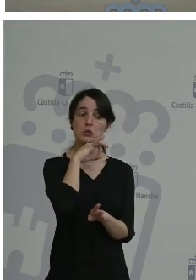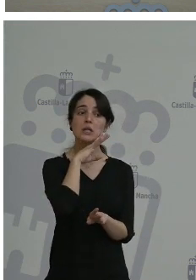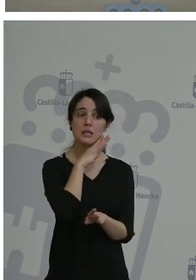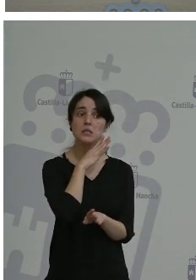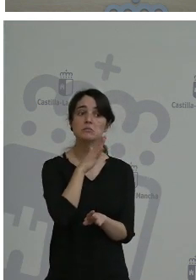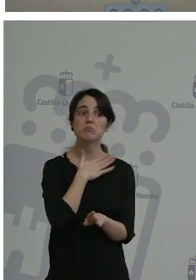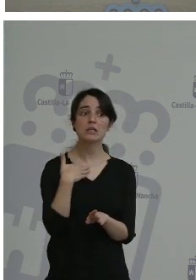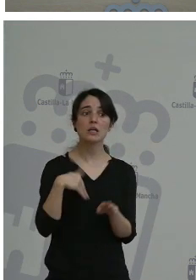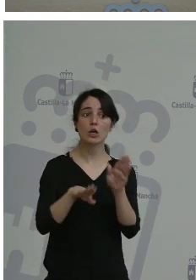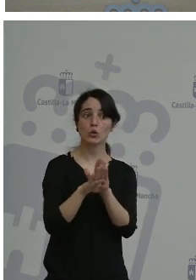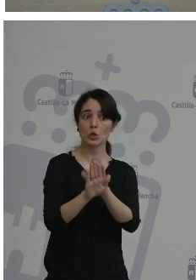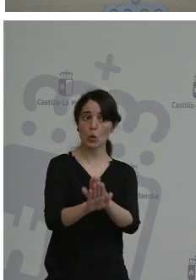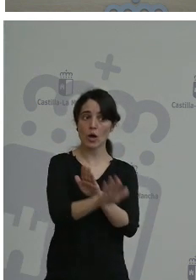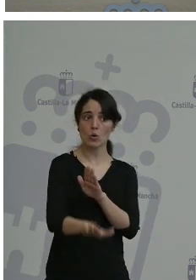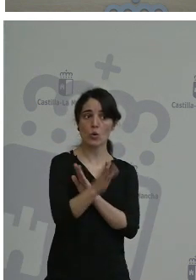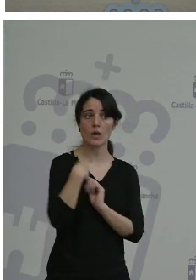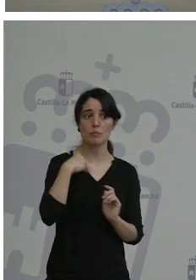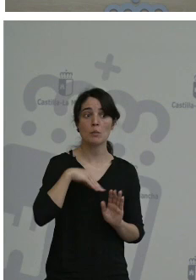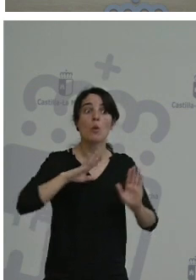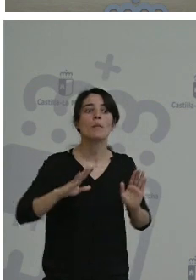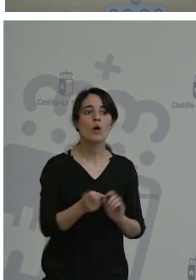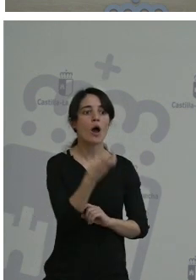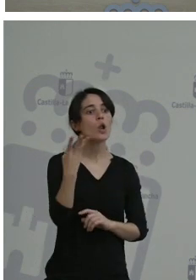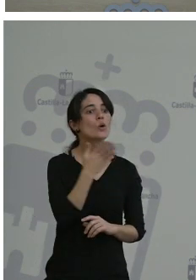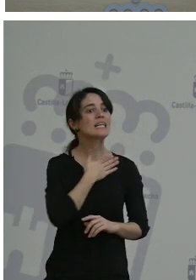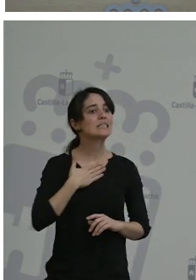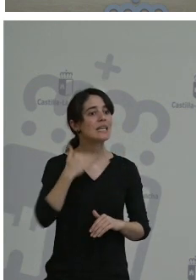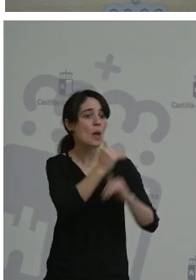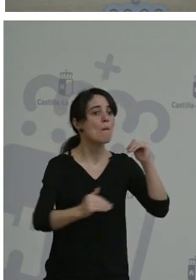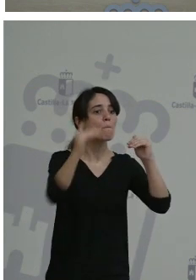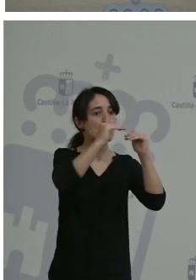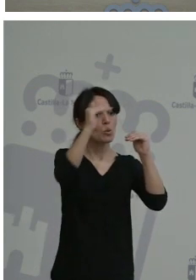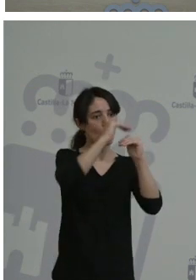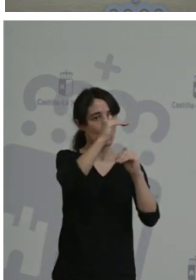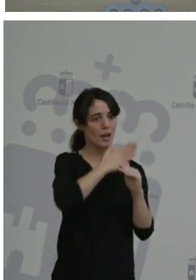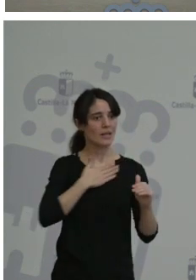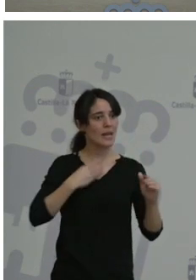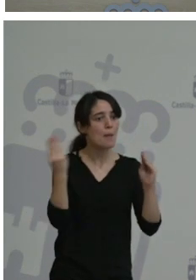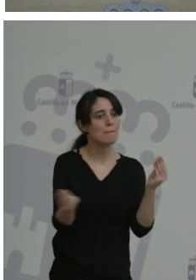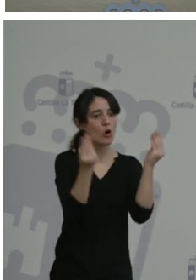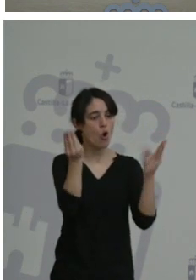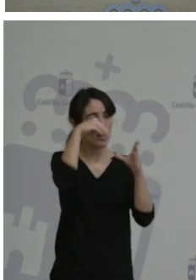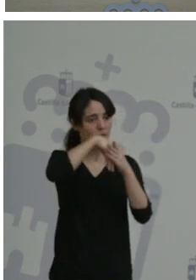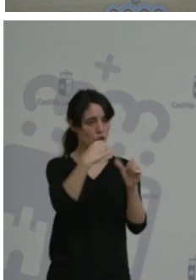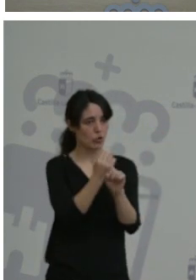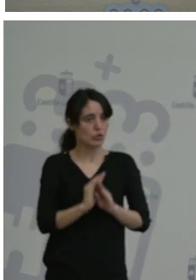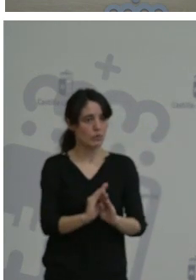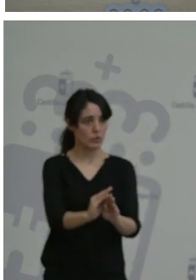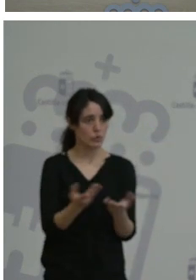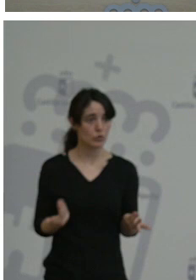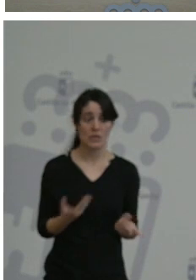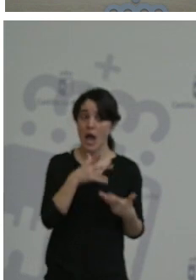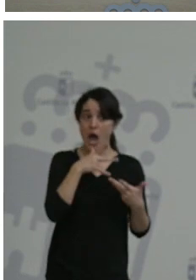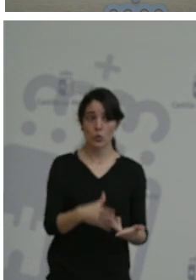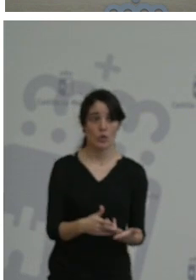estando ahí, pero hay otras que quieren promocionar, quieren tener una carrera profesional. Y ahora mismo no están teniendo la misma igualdad de